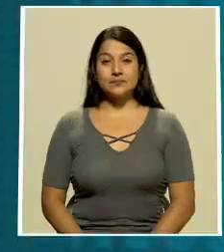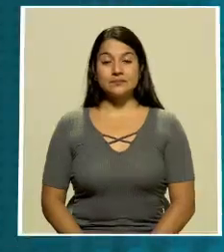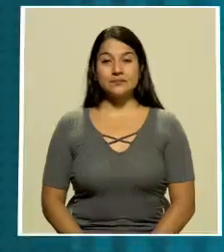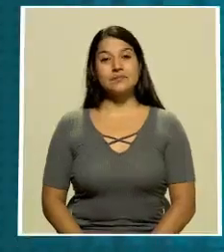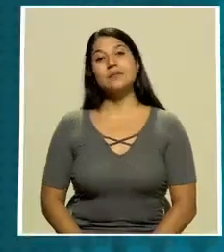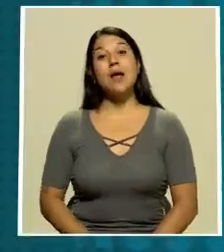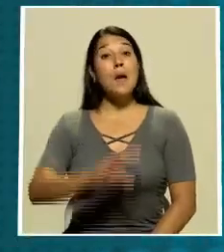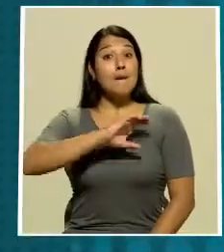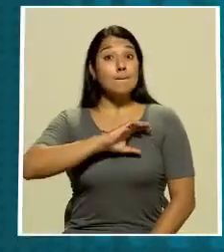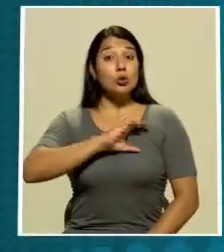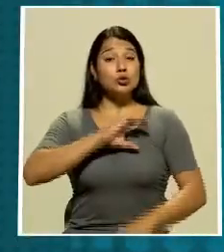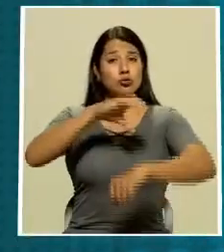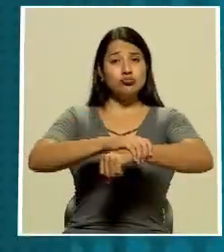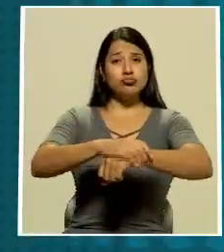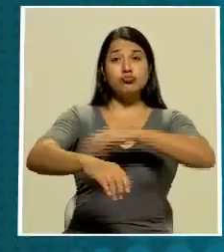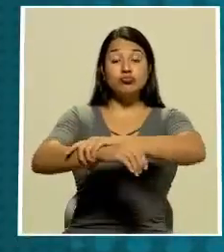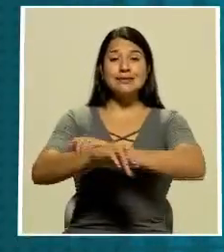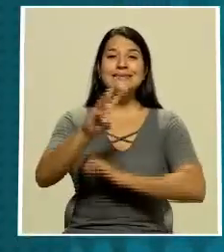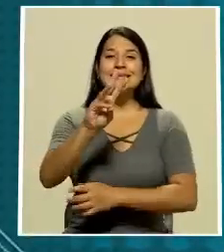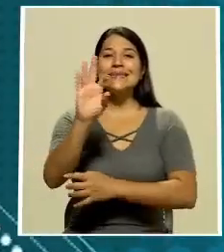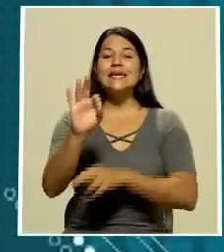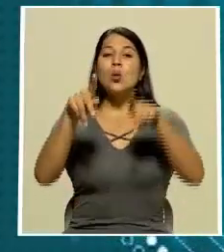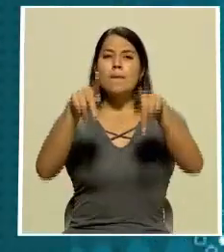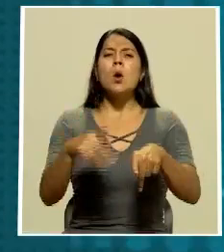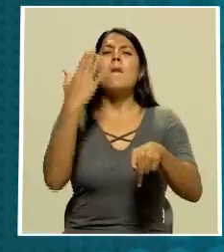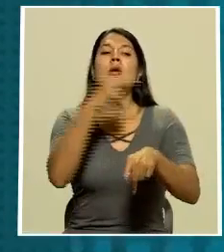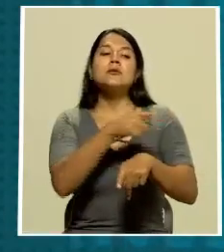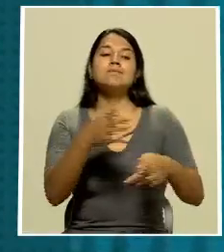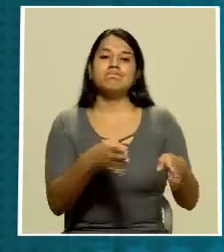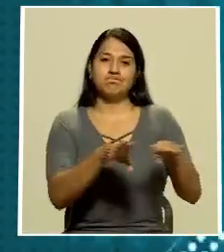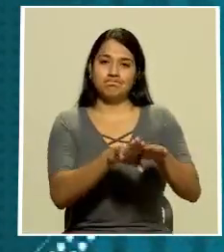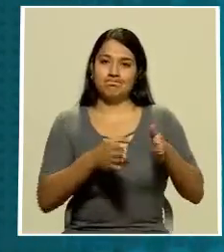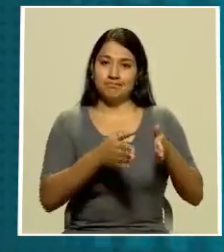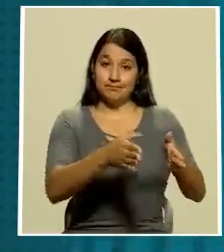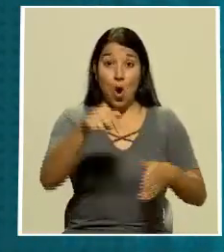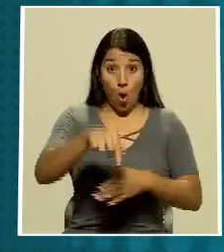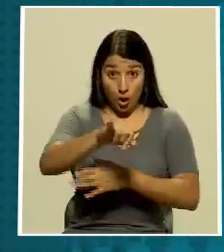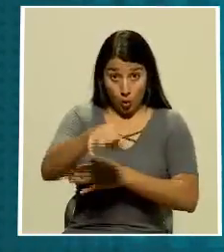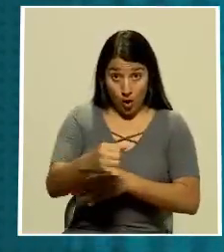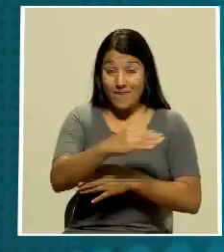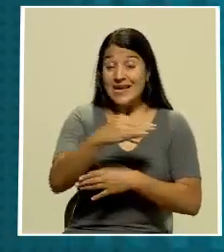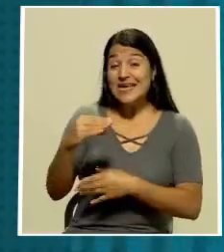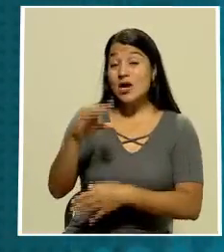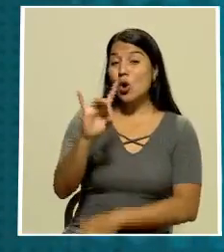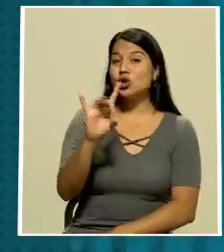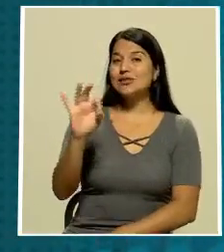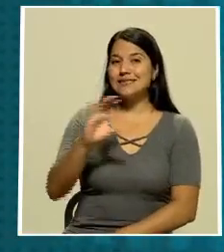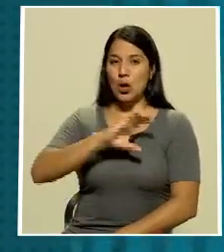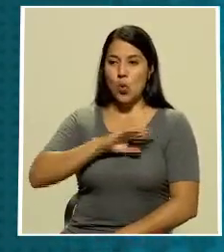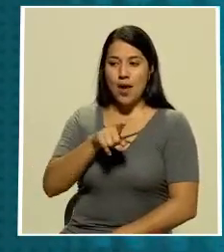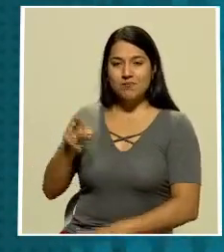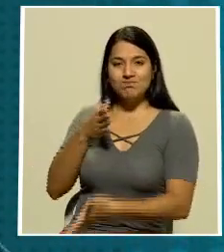La fuerza pública detuvo 69 personas por obstruir la vía pública este jueves y se reportan 89